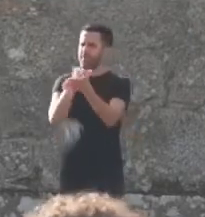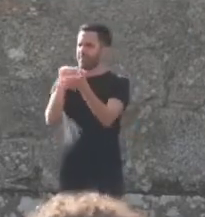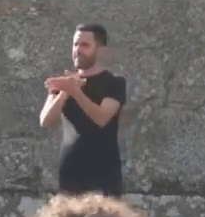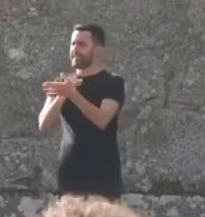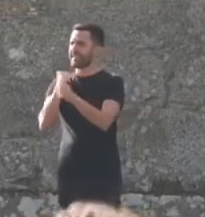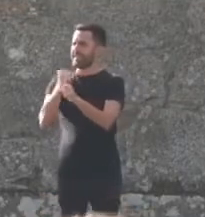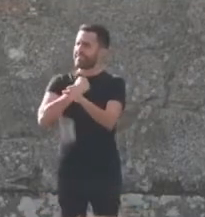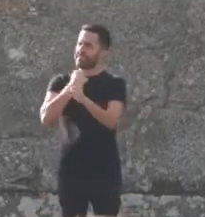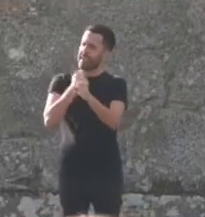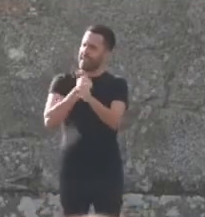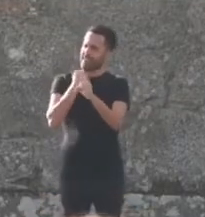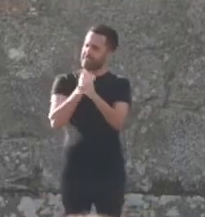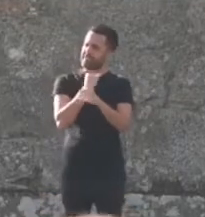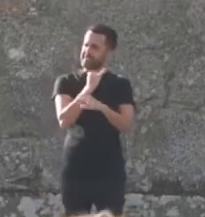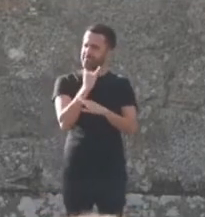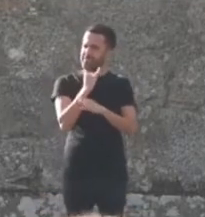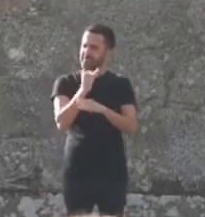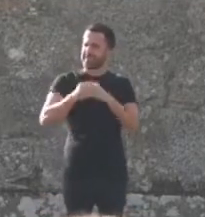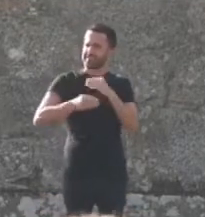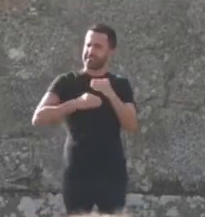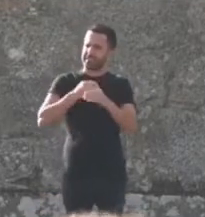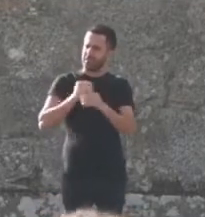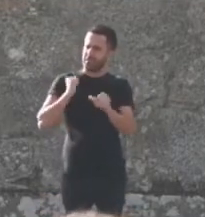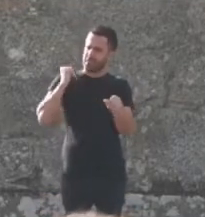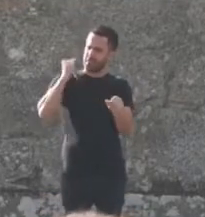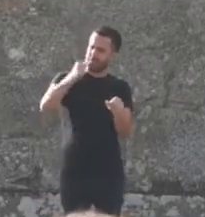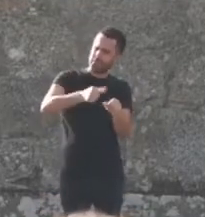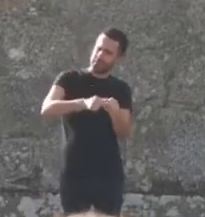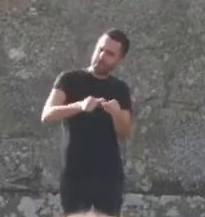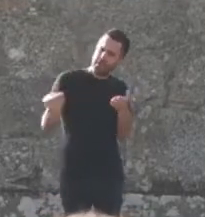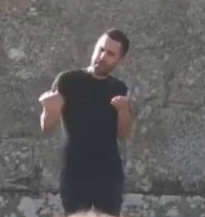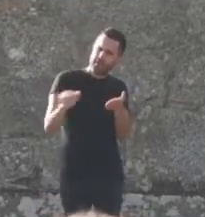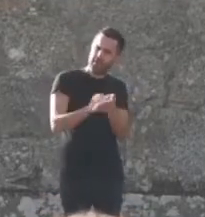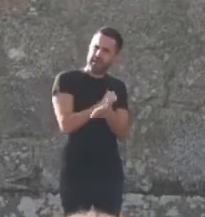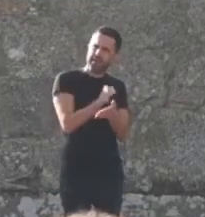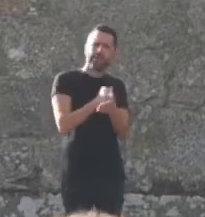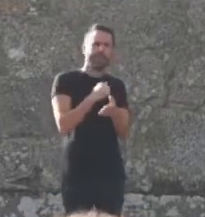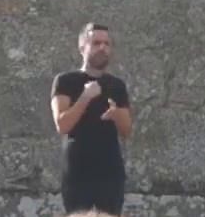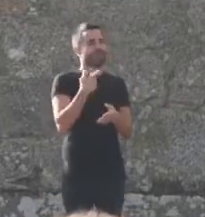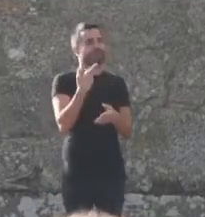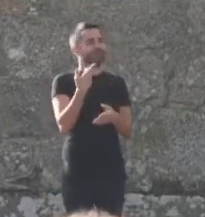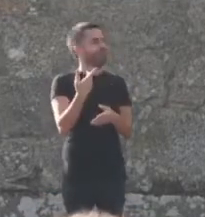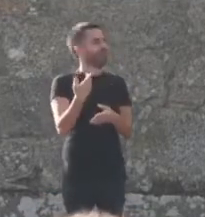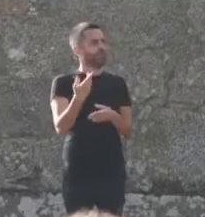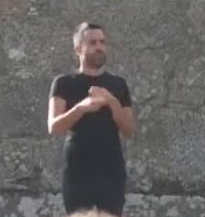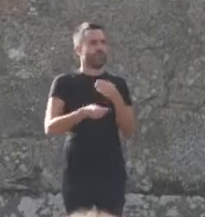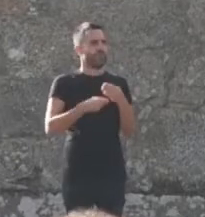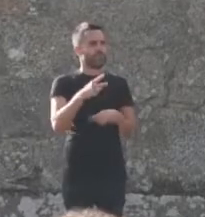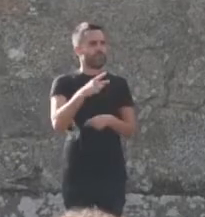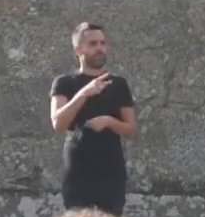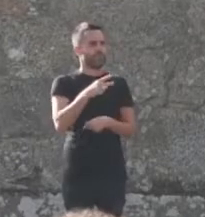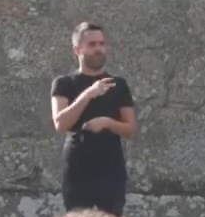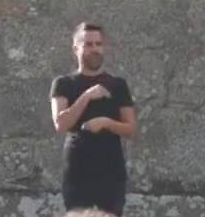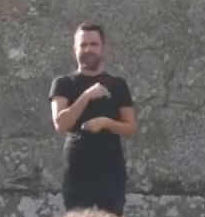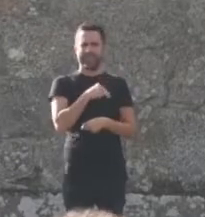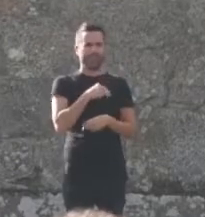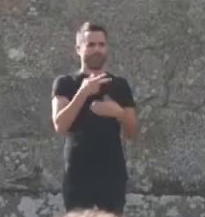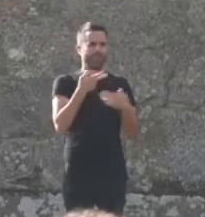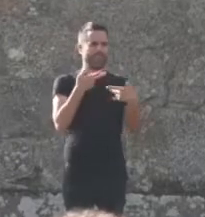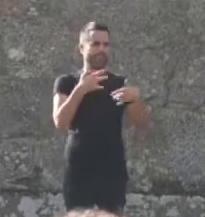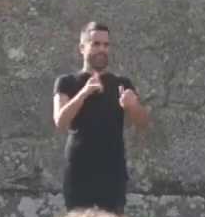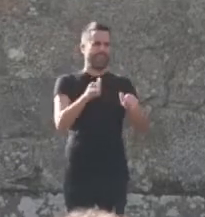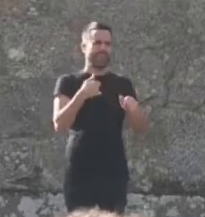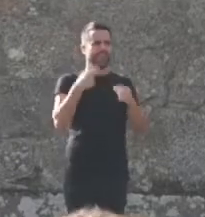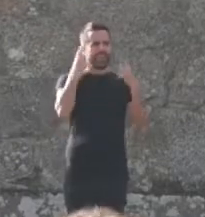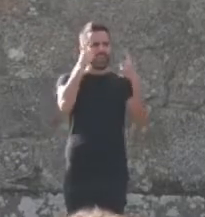fixo institucional ao longo dos anos. Polo tanto, non ten absolutamente ningún mérito que non intenten pasar